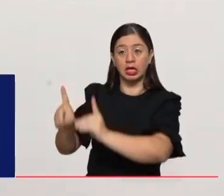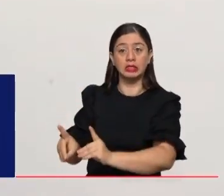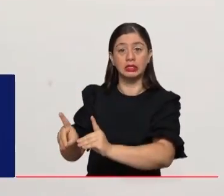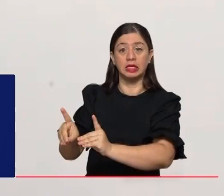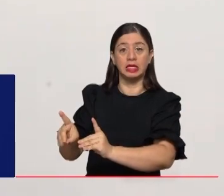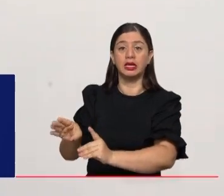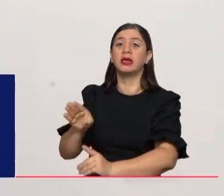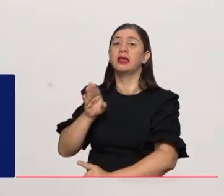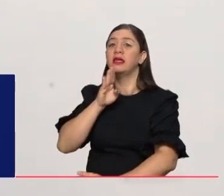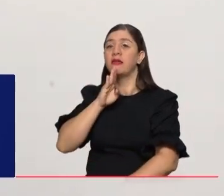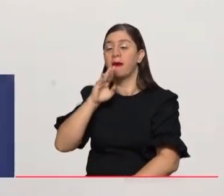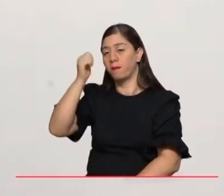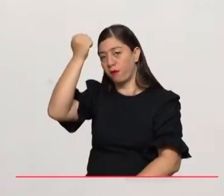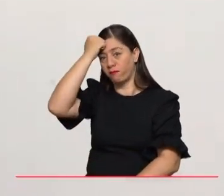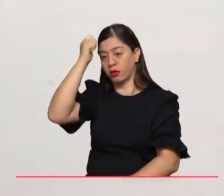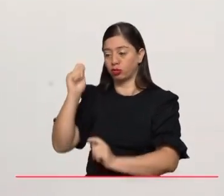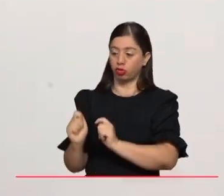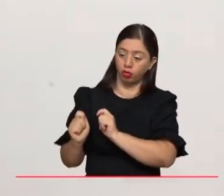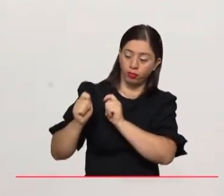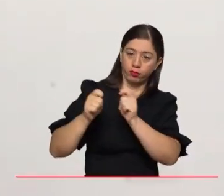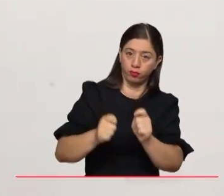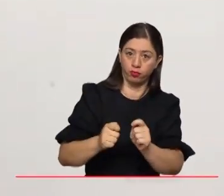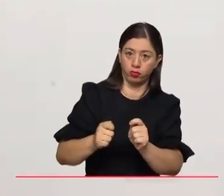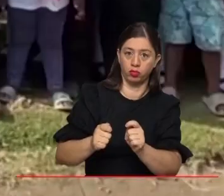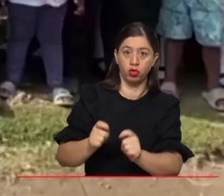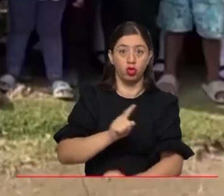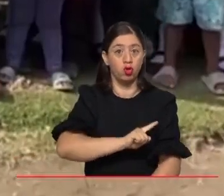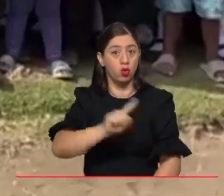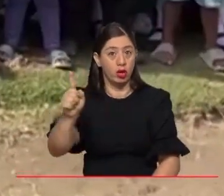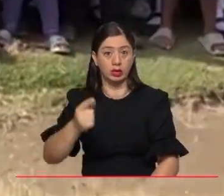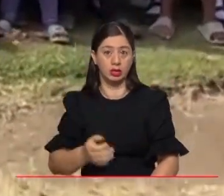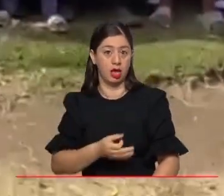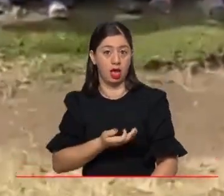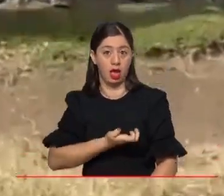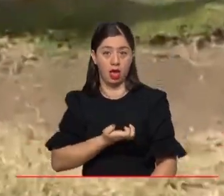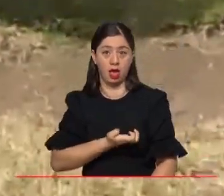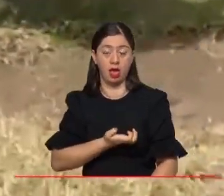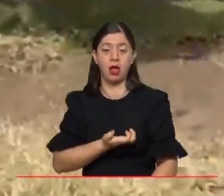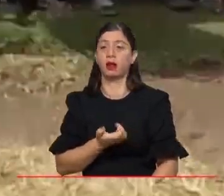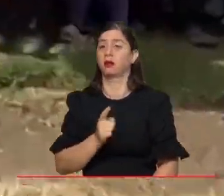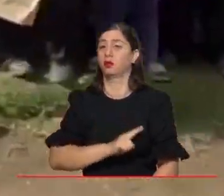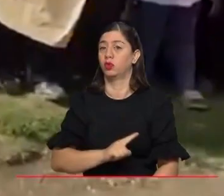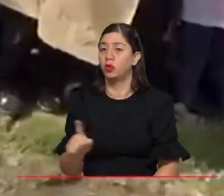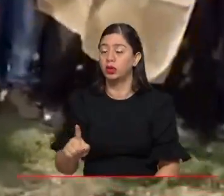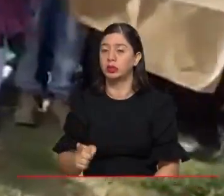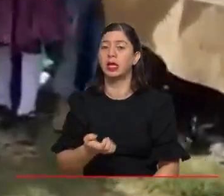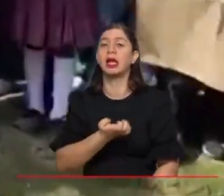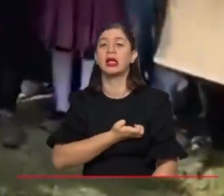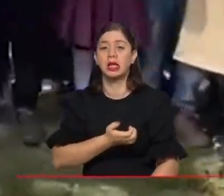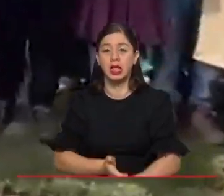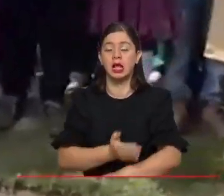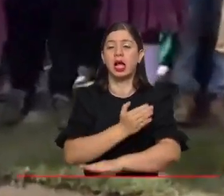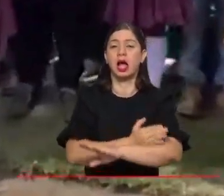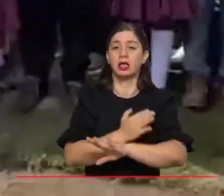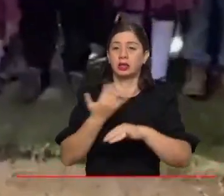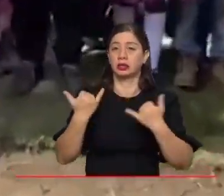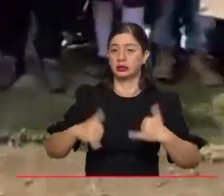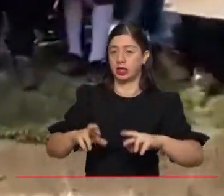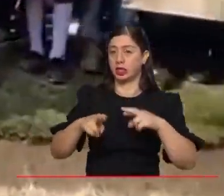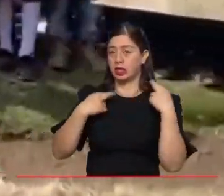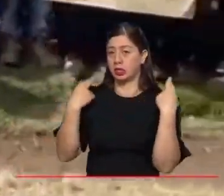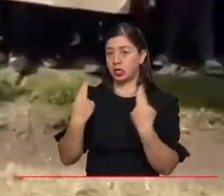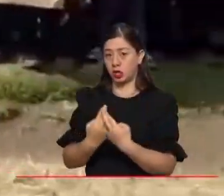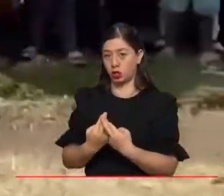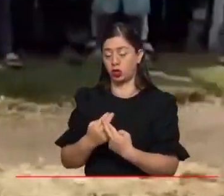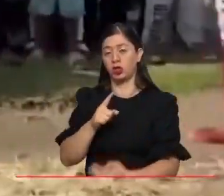qué docentes nombran? No es el municipio. El alcalde tuvo la oportunidad de reunirse el